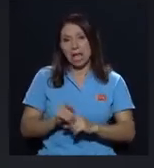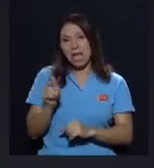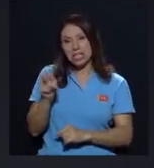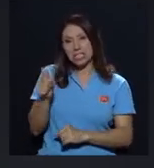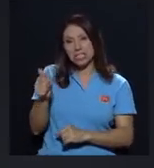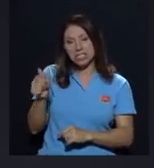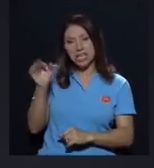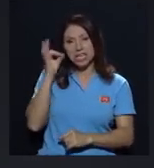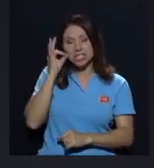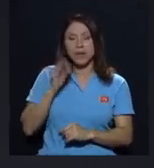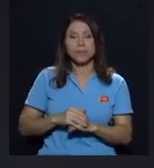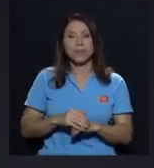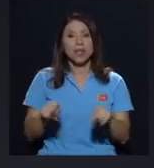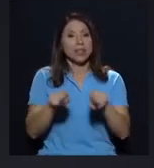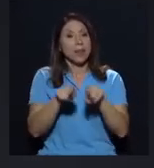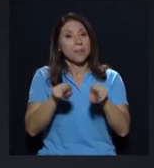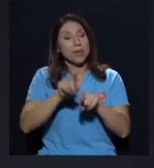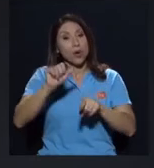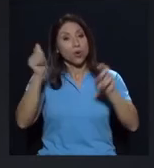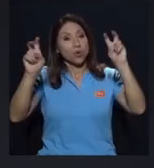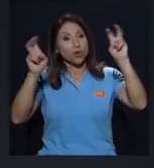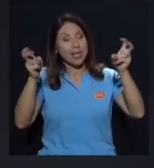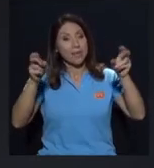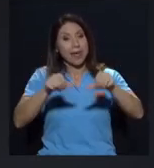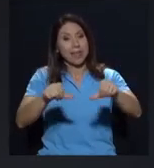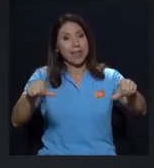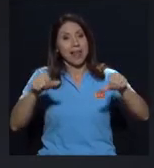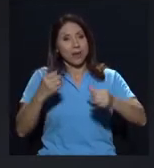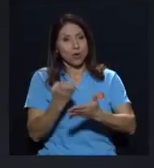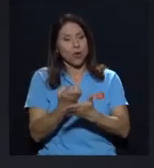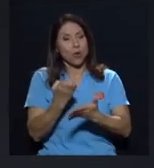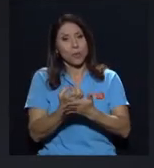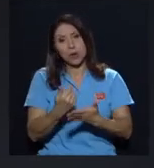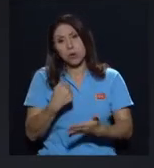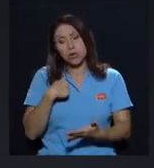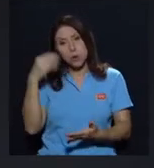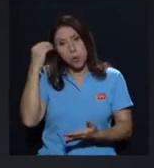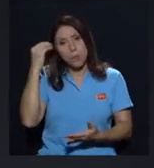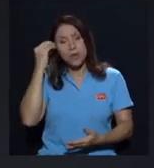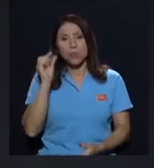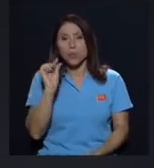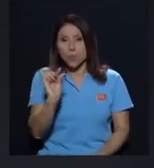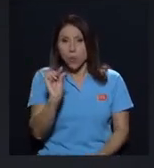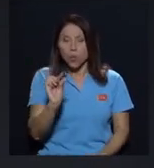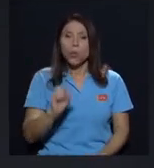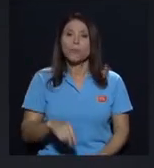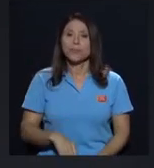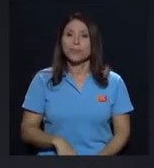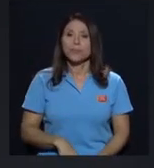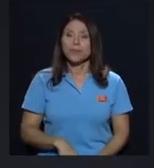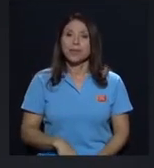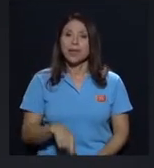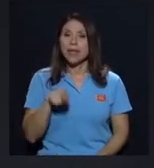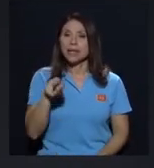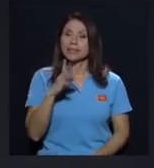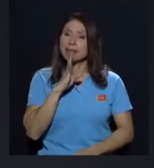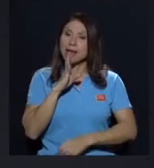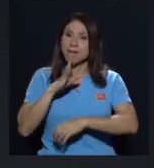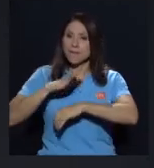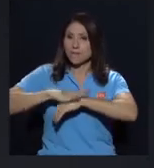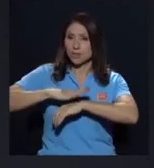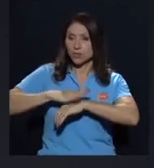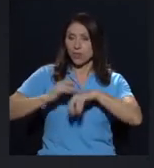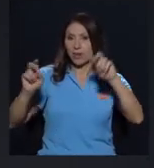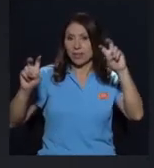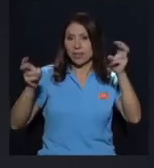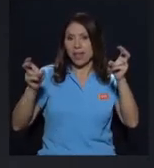económico que es donde yo opinan un poco es el que se refiere al tema del